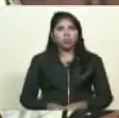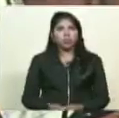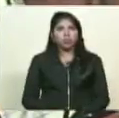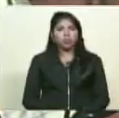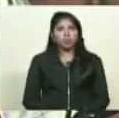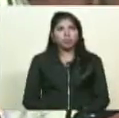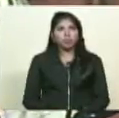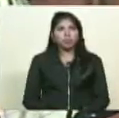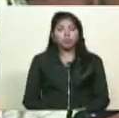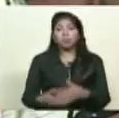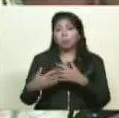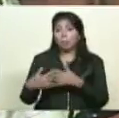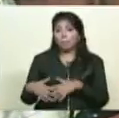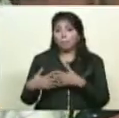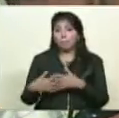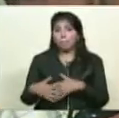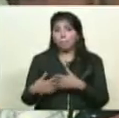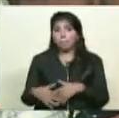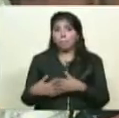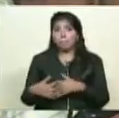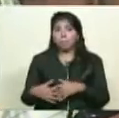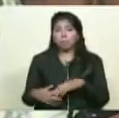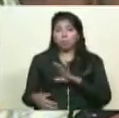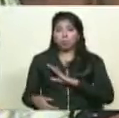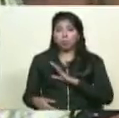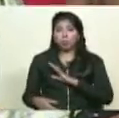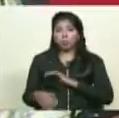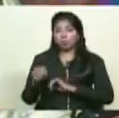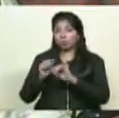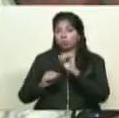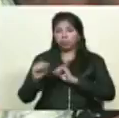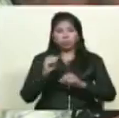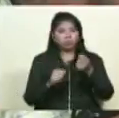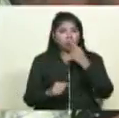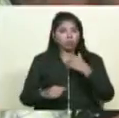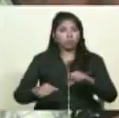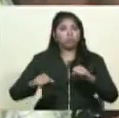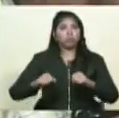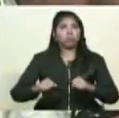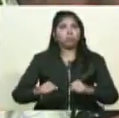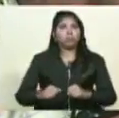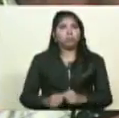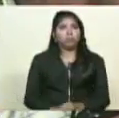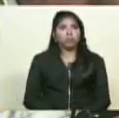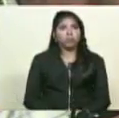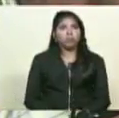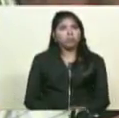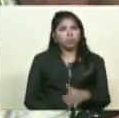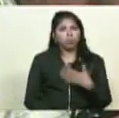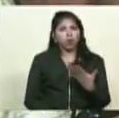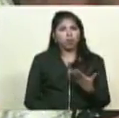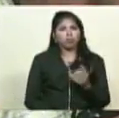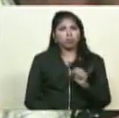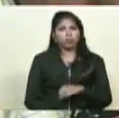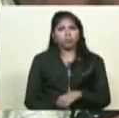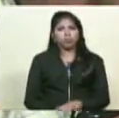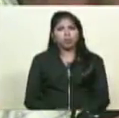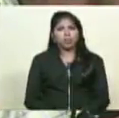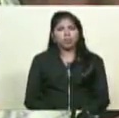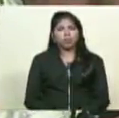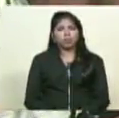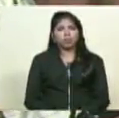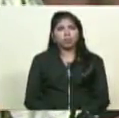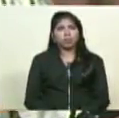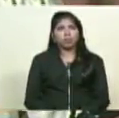una planta instalada ahí para antibióticos que puede fabricar muchísimo, incluso el acetaminofén, señor presidente.